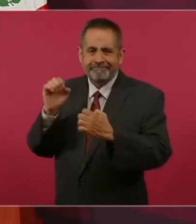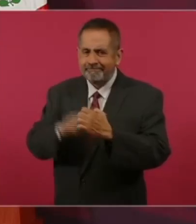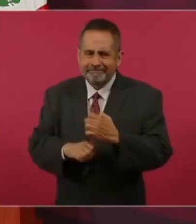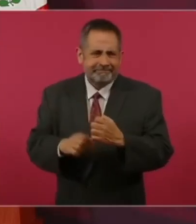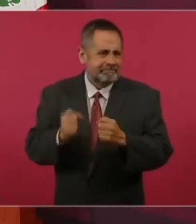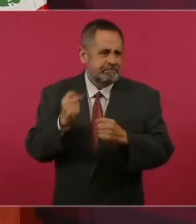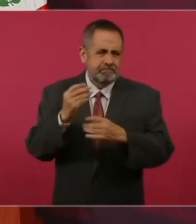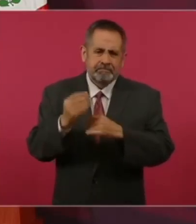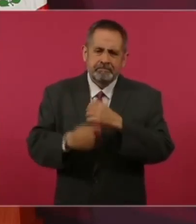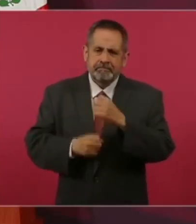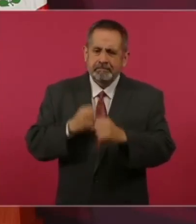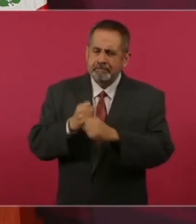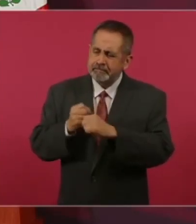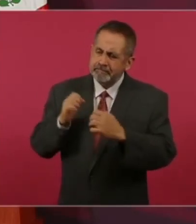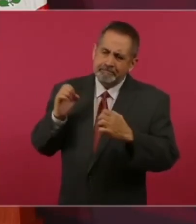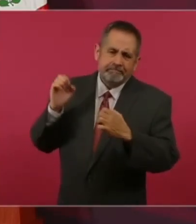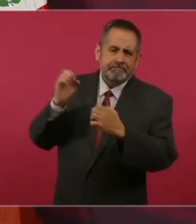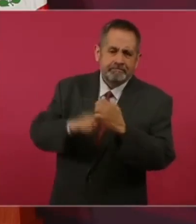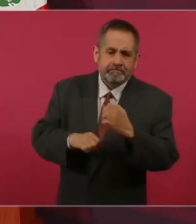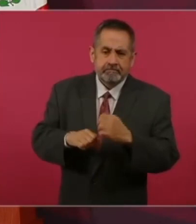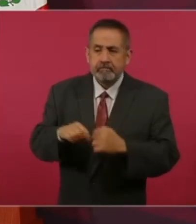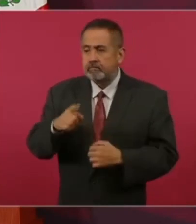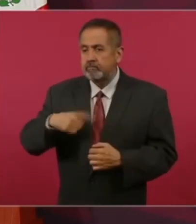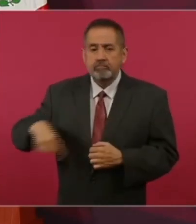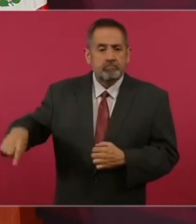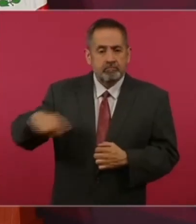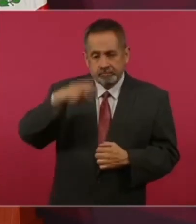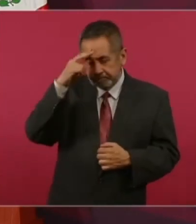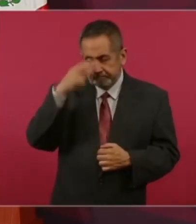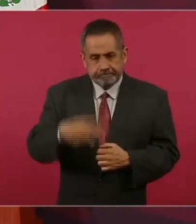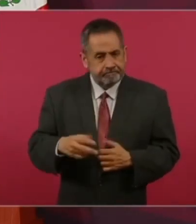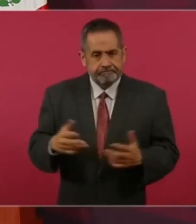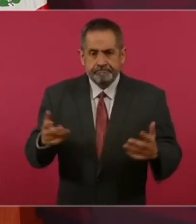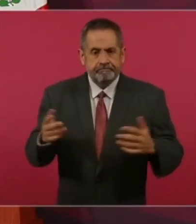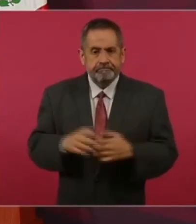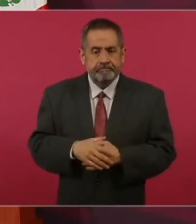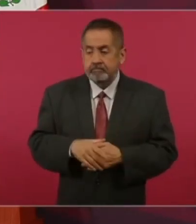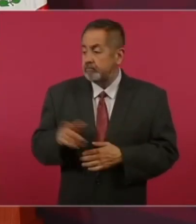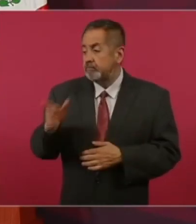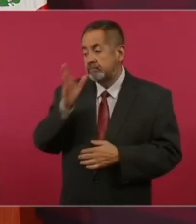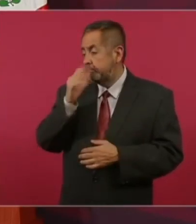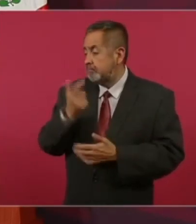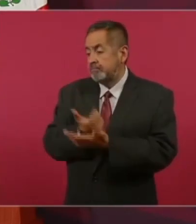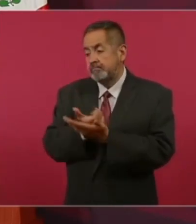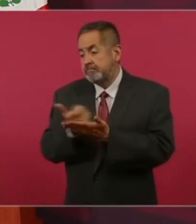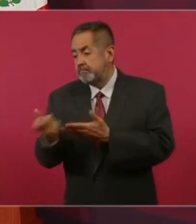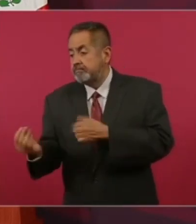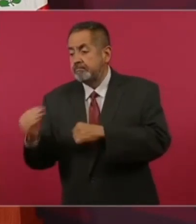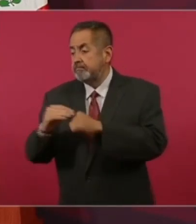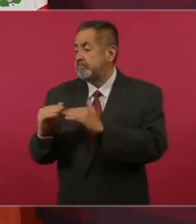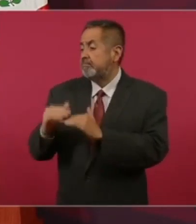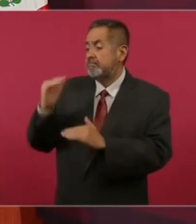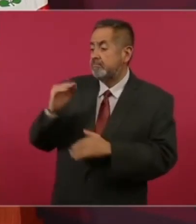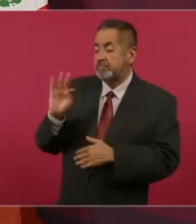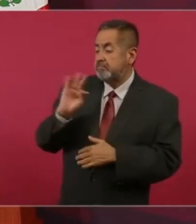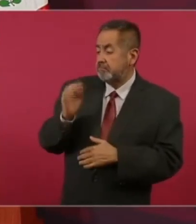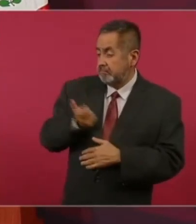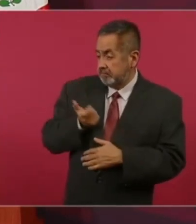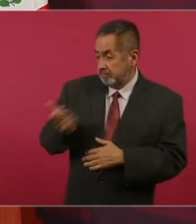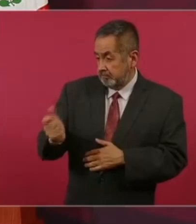durante años a los mexicanos de que si aumentaban los salarios se iba a disparar la